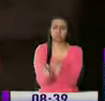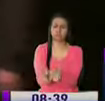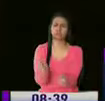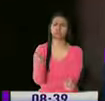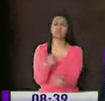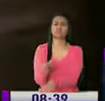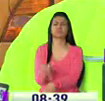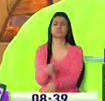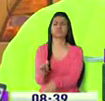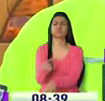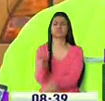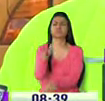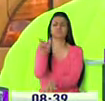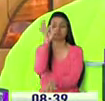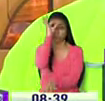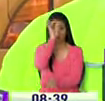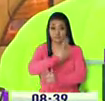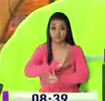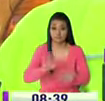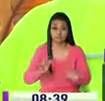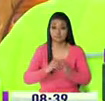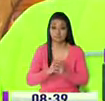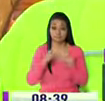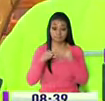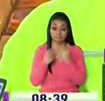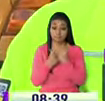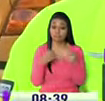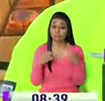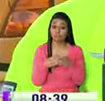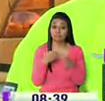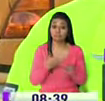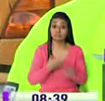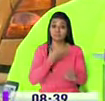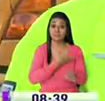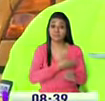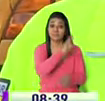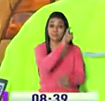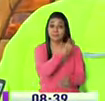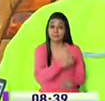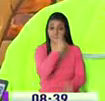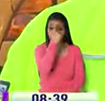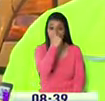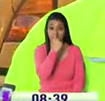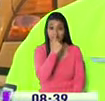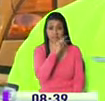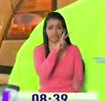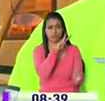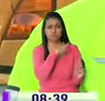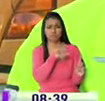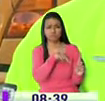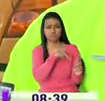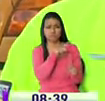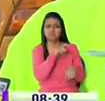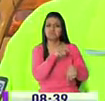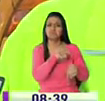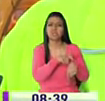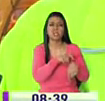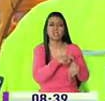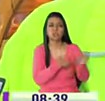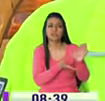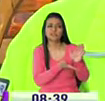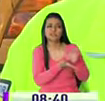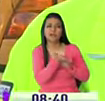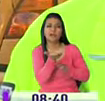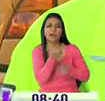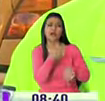rumbo desconocido. Era una organización que hacía un estudio de sus víctimas, veía el comportamiento que tenían ellas y luego de